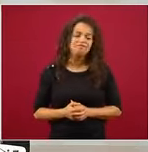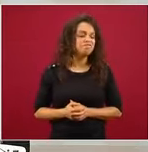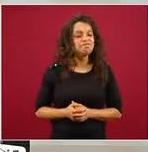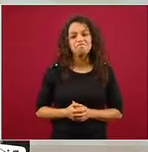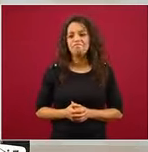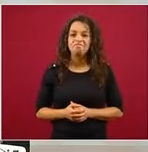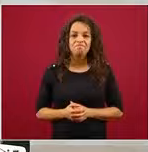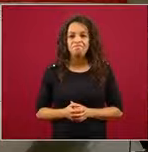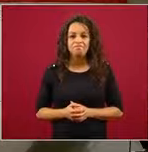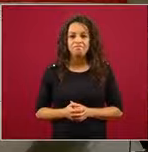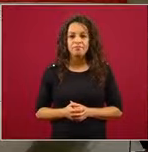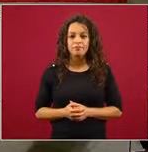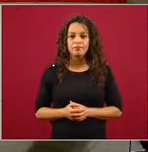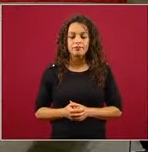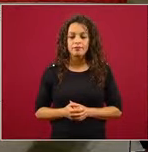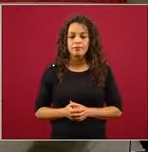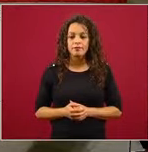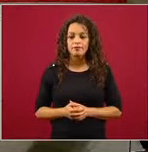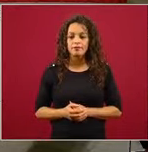Carlos, de 1 más 1.